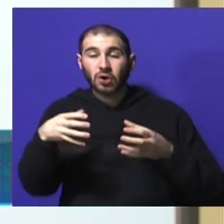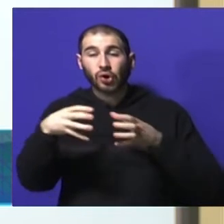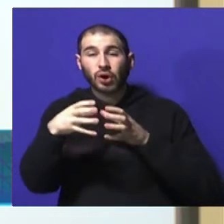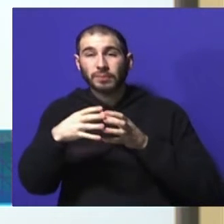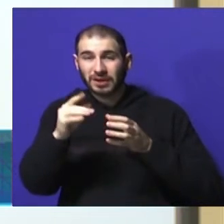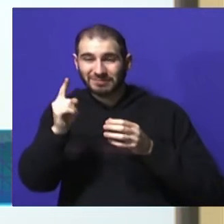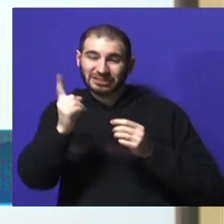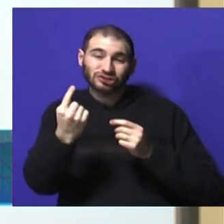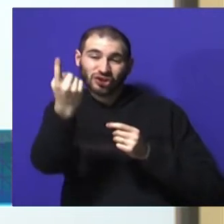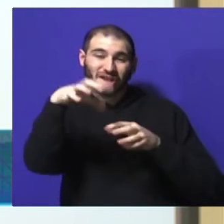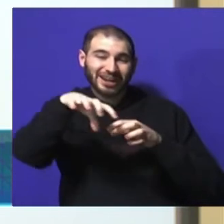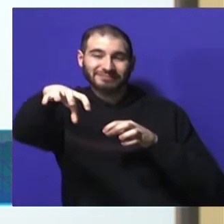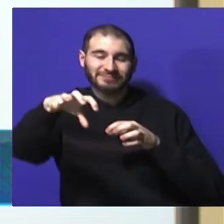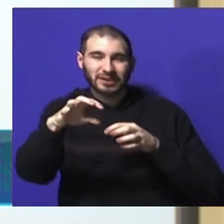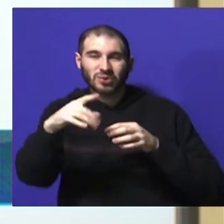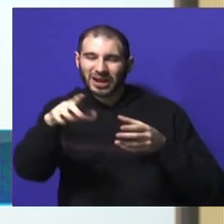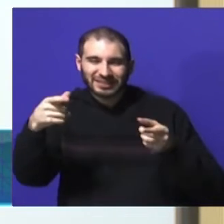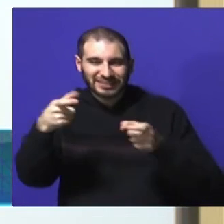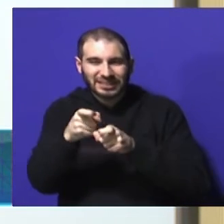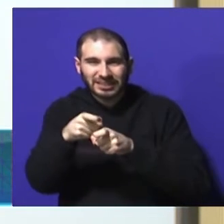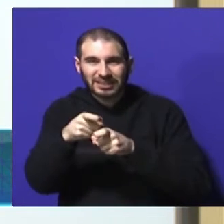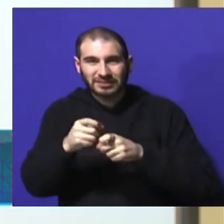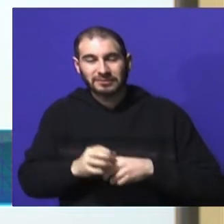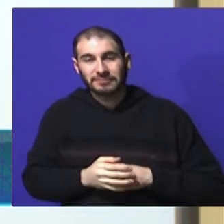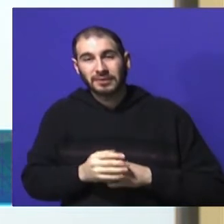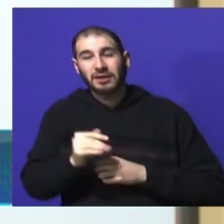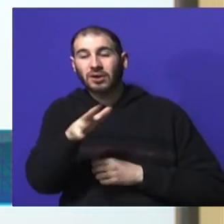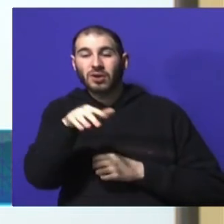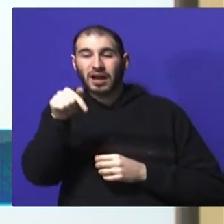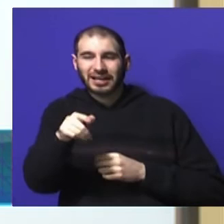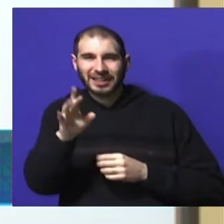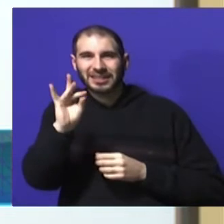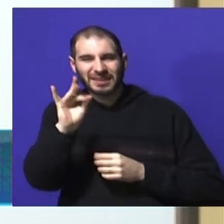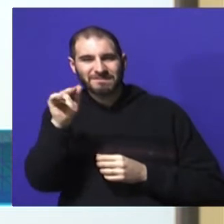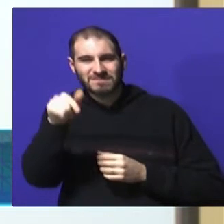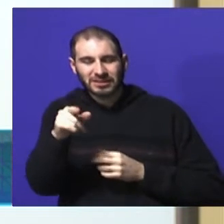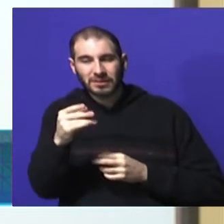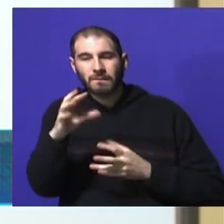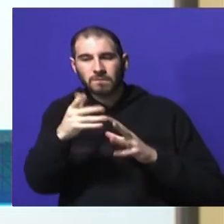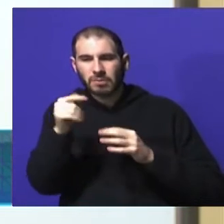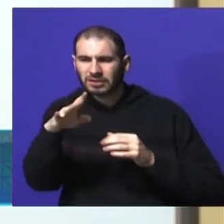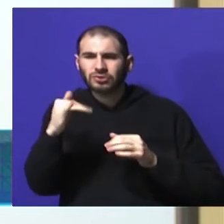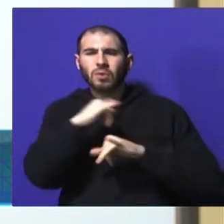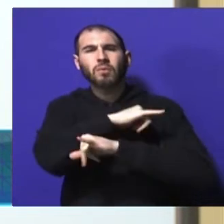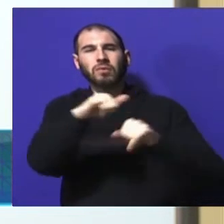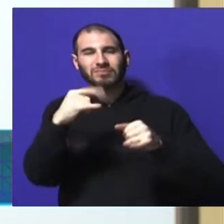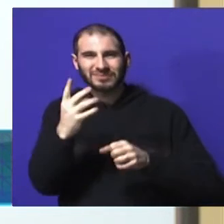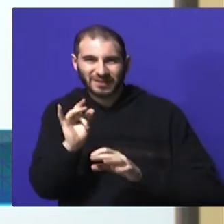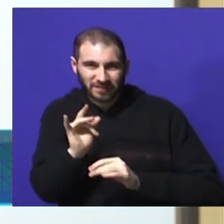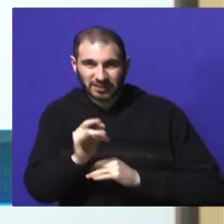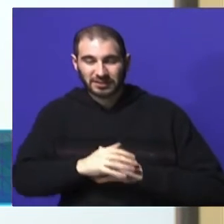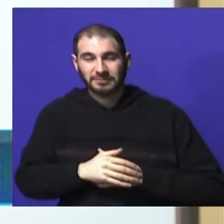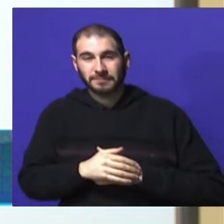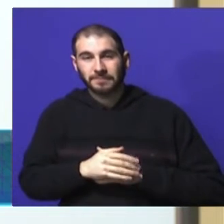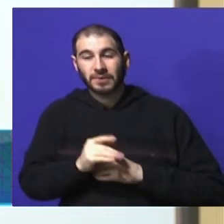a decir, aisladas, comunidades pequeñas, a las cuales les es difícil hacer escuchar su voz, ¿no? Entonces, por